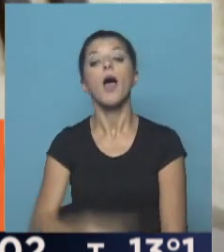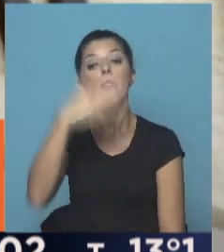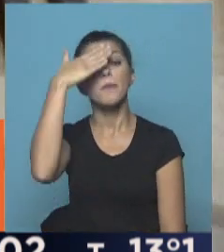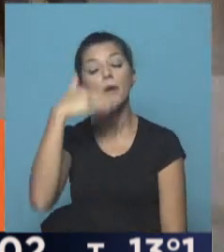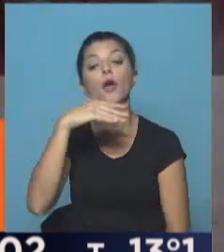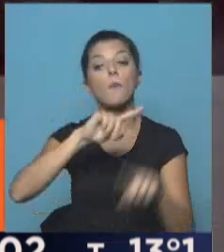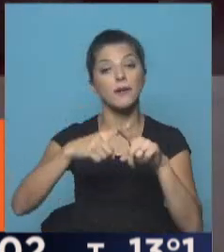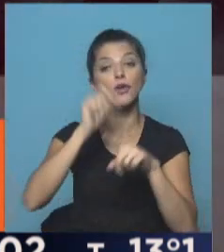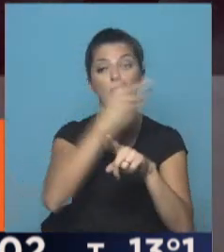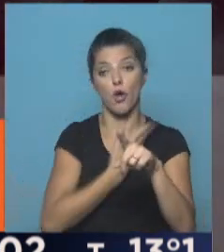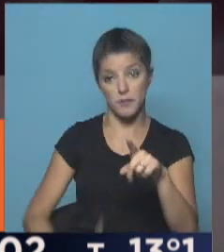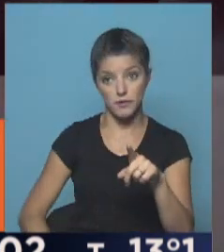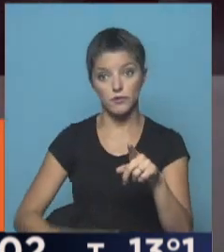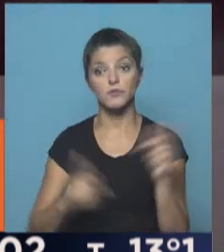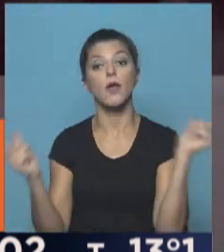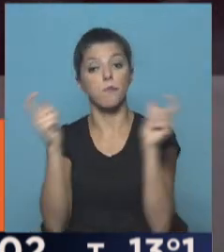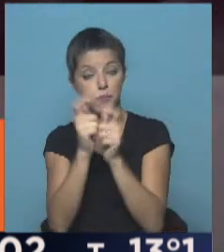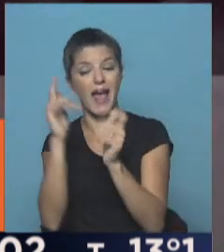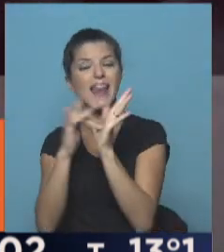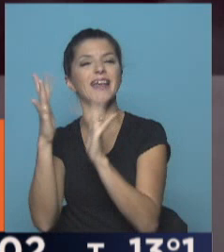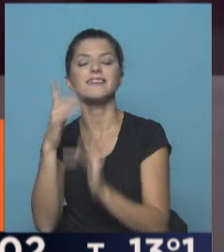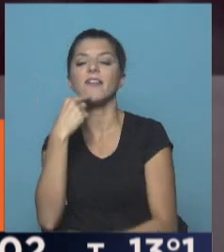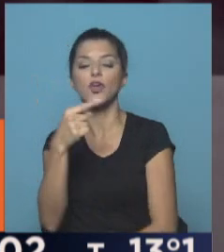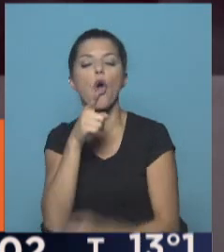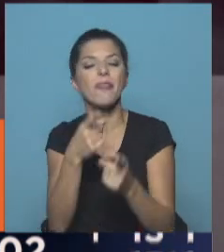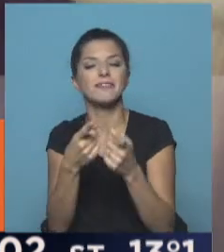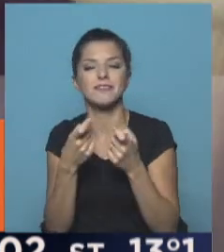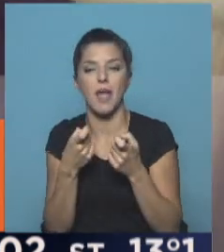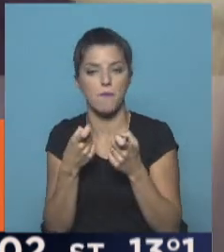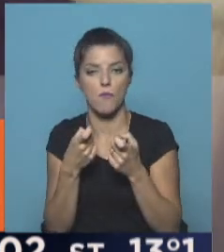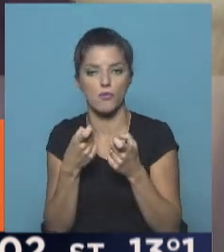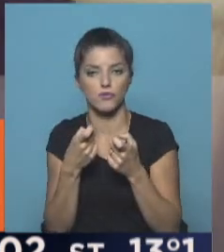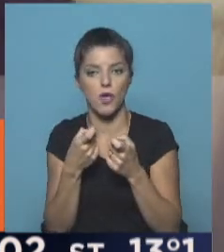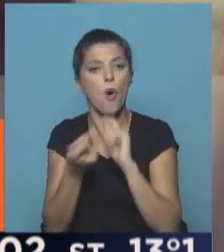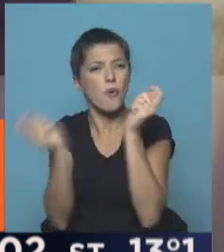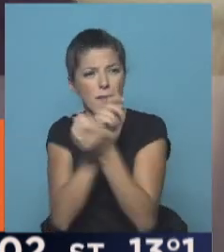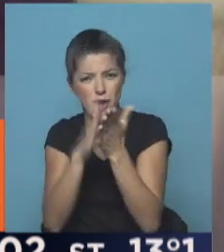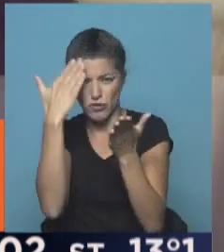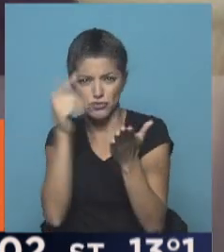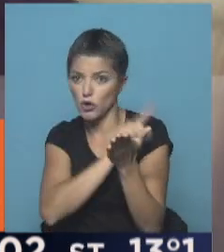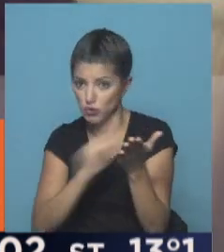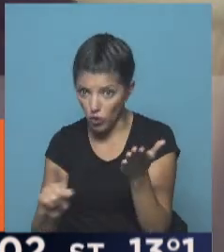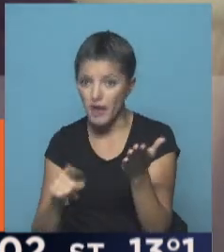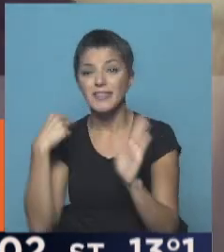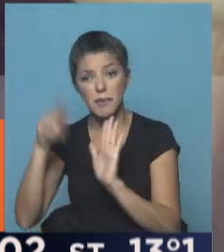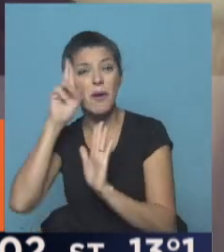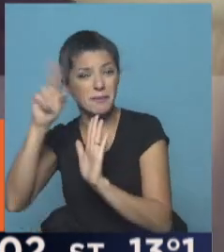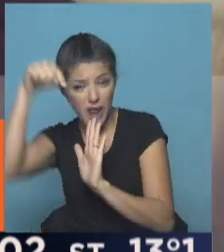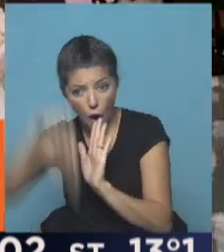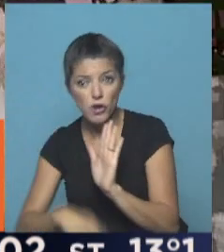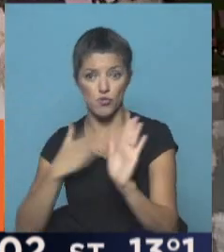gobierno, la conferencia episcopal señaló que lo que se necesitaba no era una reforma, sino el cumplimiento de la actual Carta